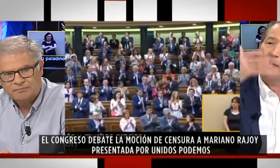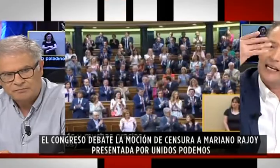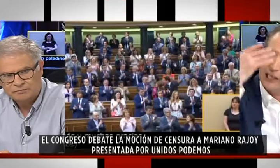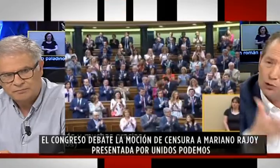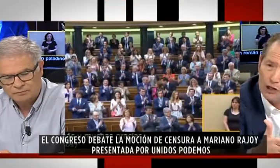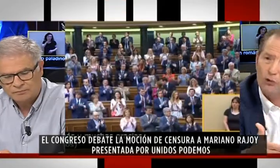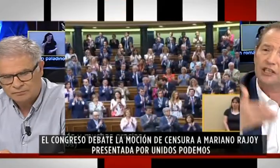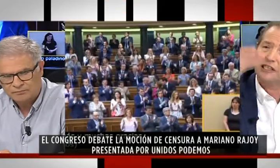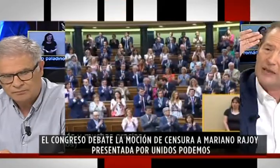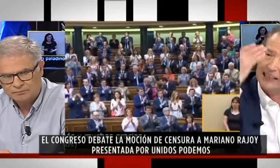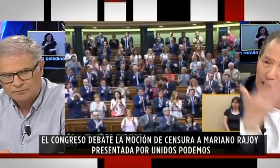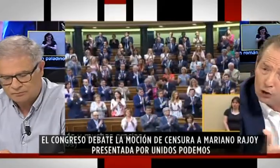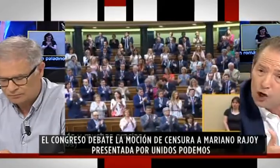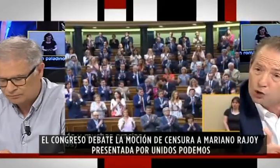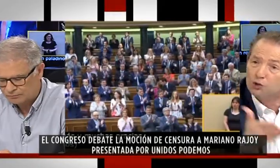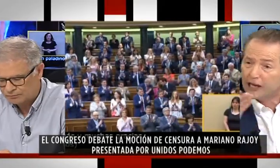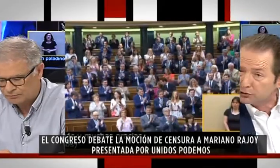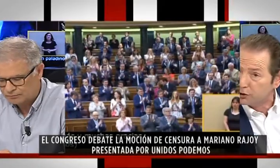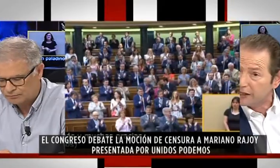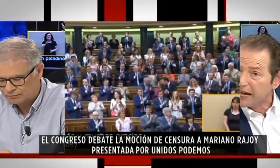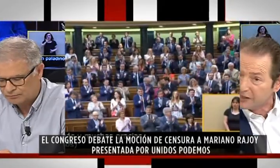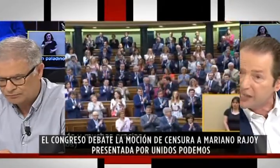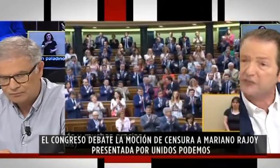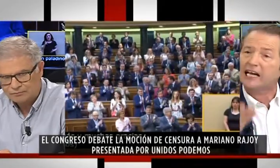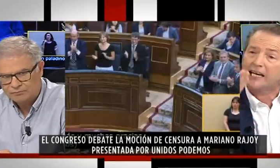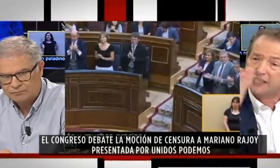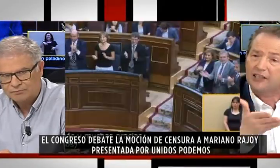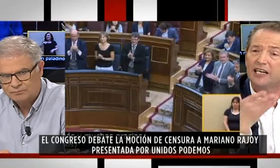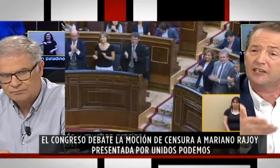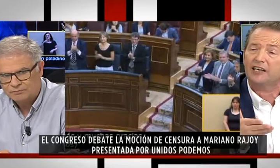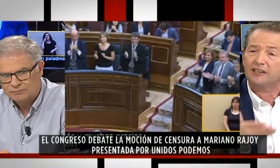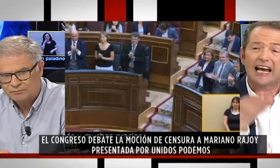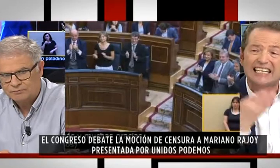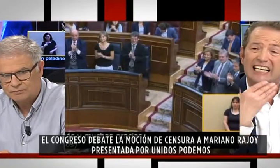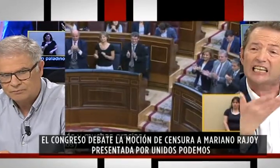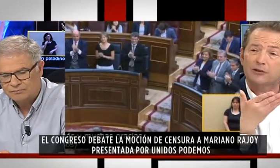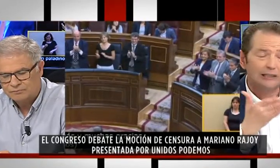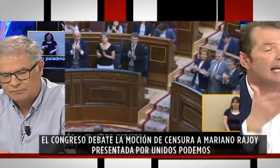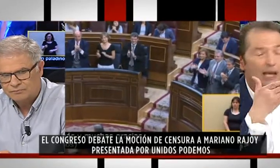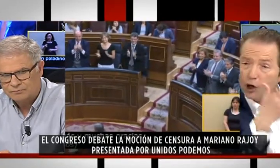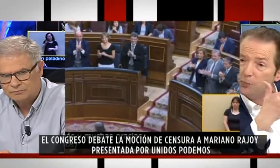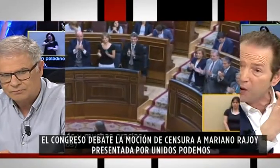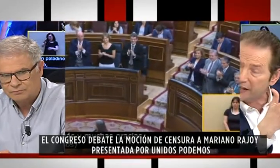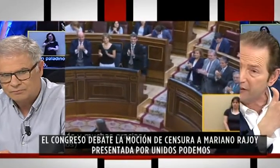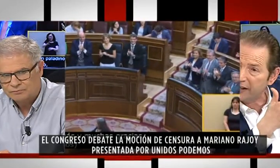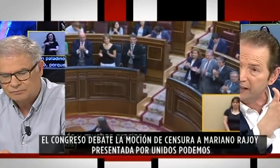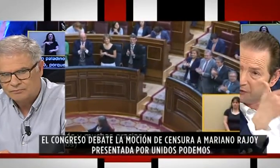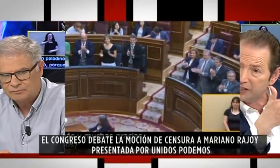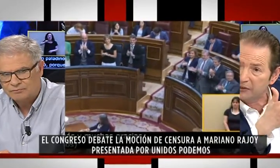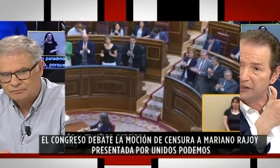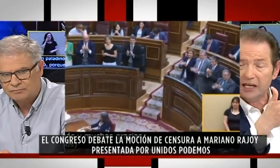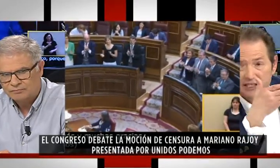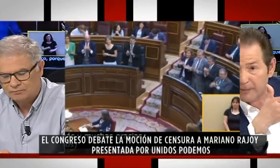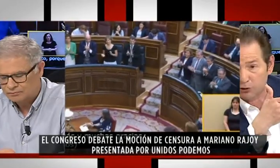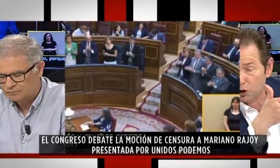placa y también ha tenido en sus ajustes y también ha tenido su sexto amnistías fiscales etcétera etcétera etcétera esa es la gran dificultad que hoy puede hacer que